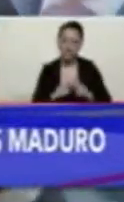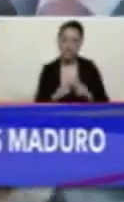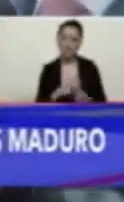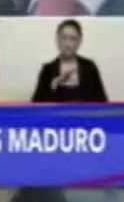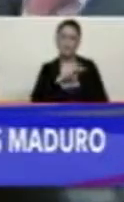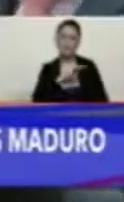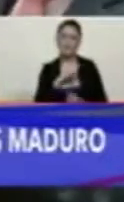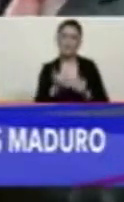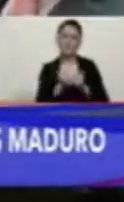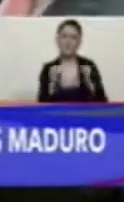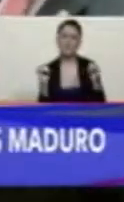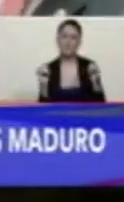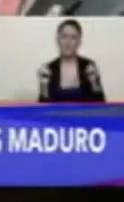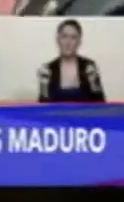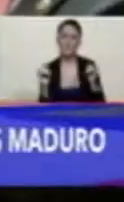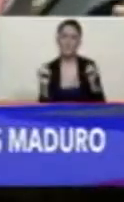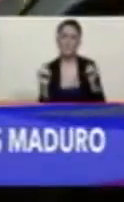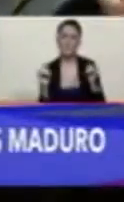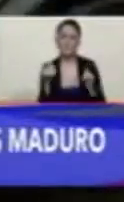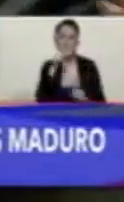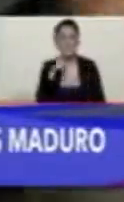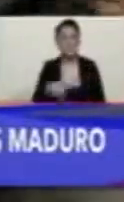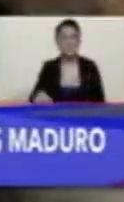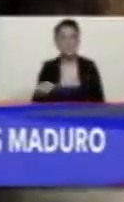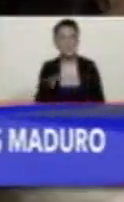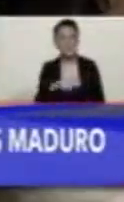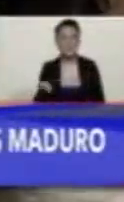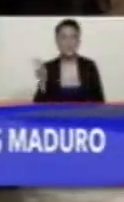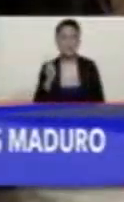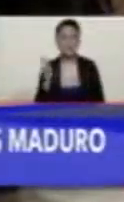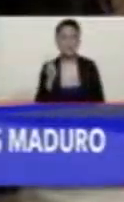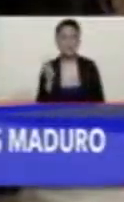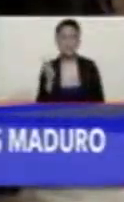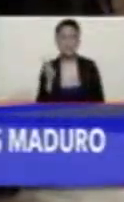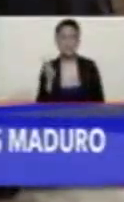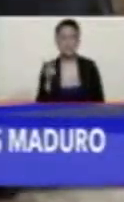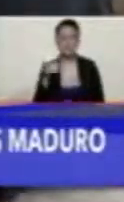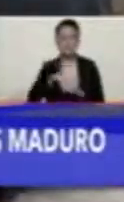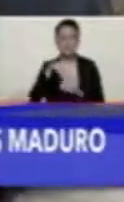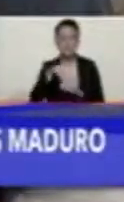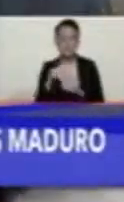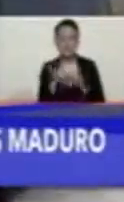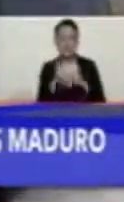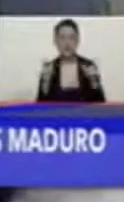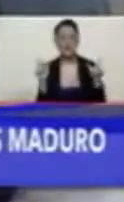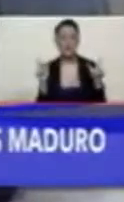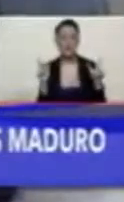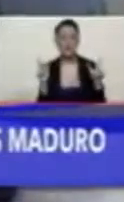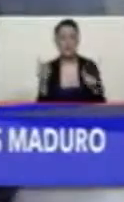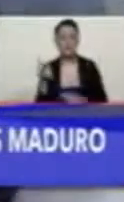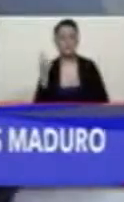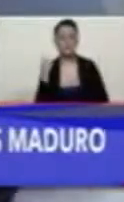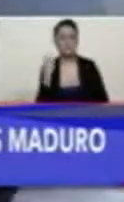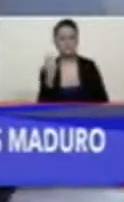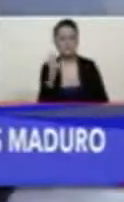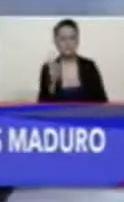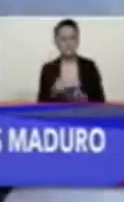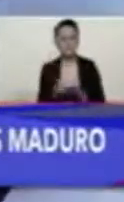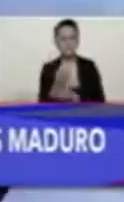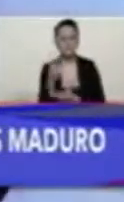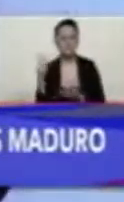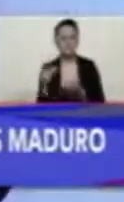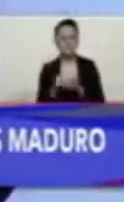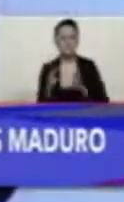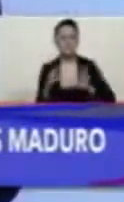legítima, independiente, soberana y democrática del pueblo venezolano, expresada en elecciones libres realizadas el pasado 20 de mayo